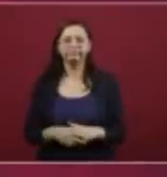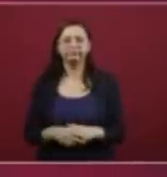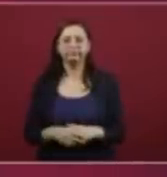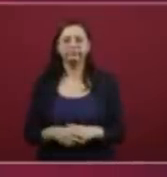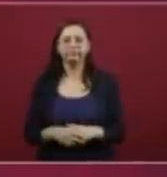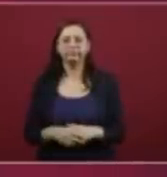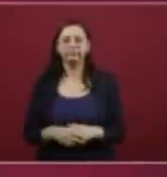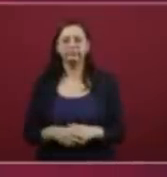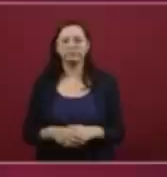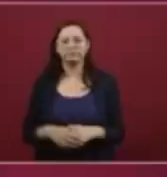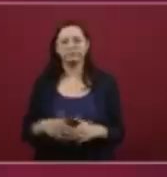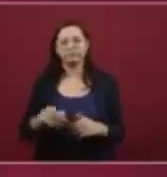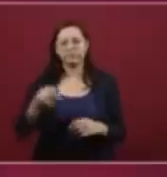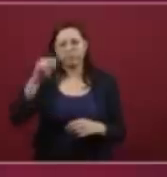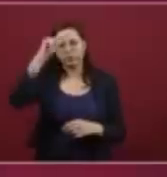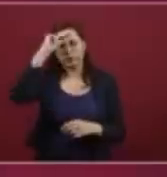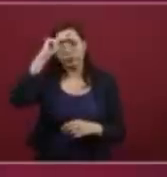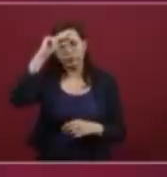la sabiduría.